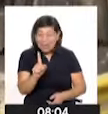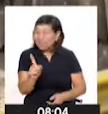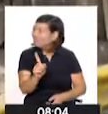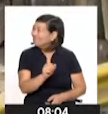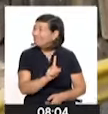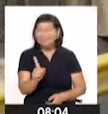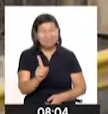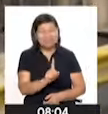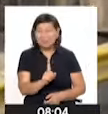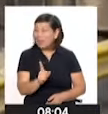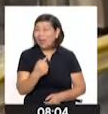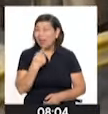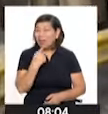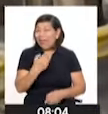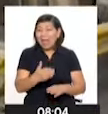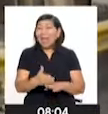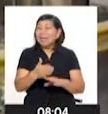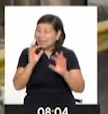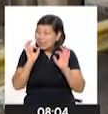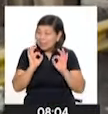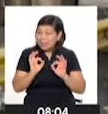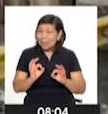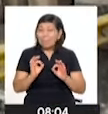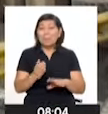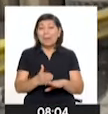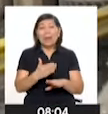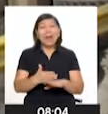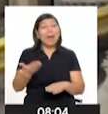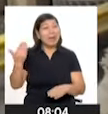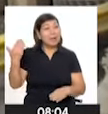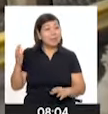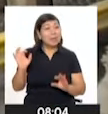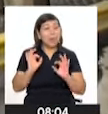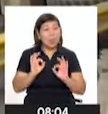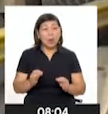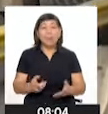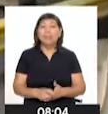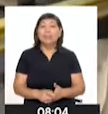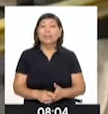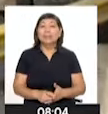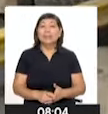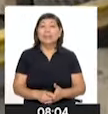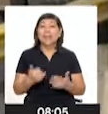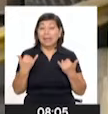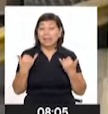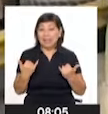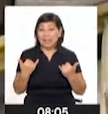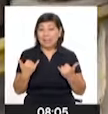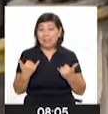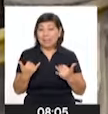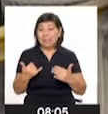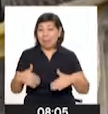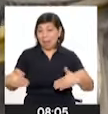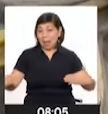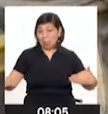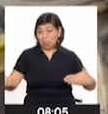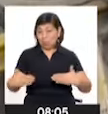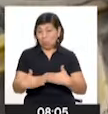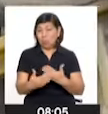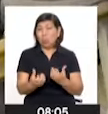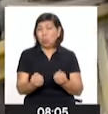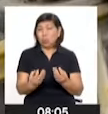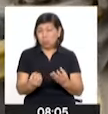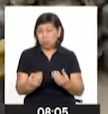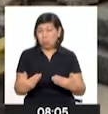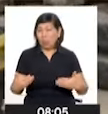primer accidente registrado en la zona. Ya se habrían registrado algunos porque, recordemos, esta avenida es una zona